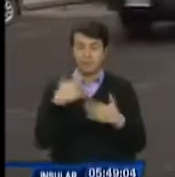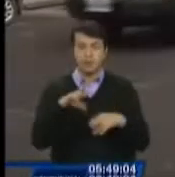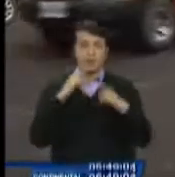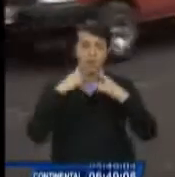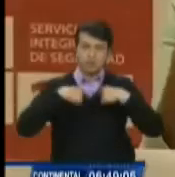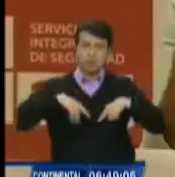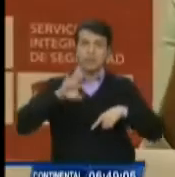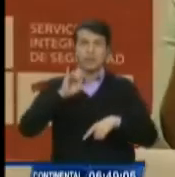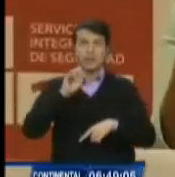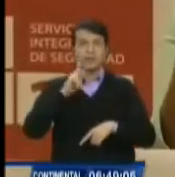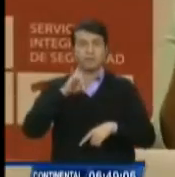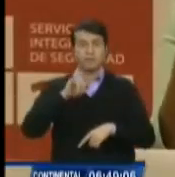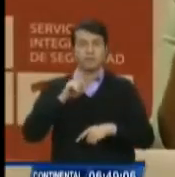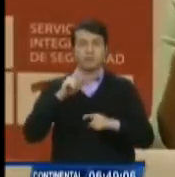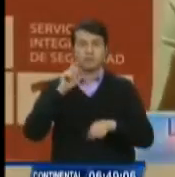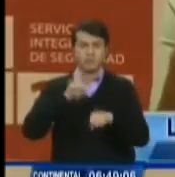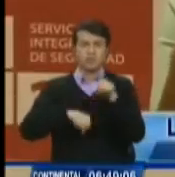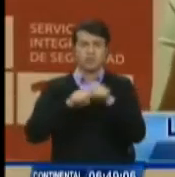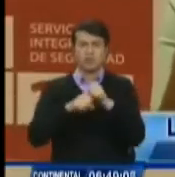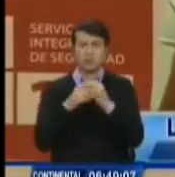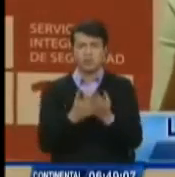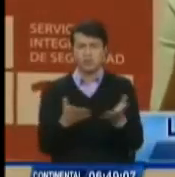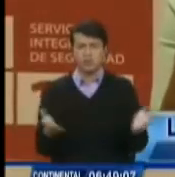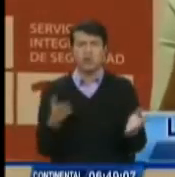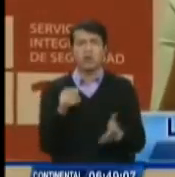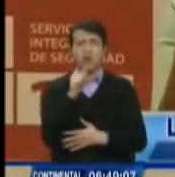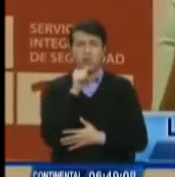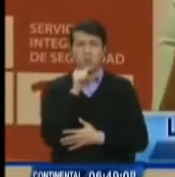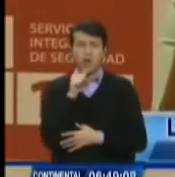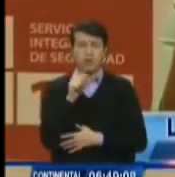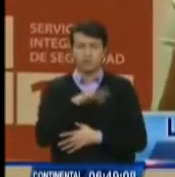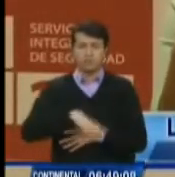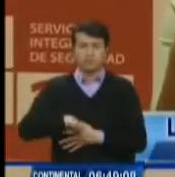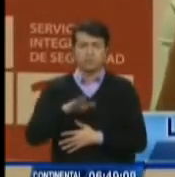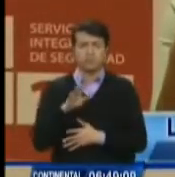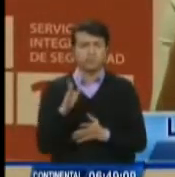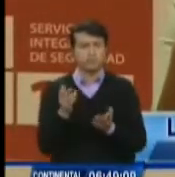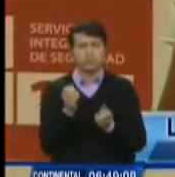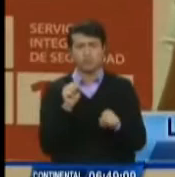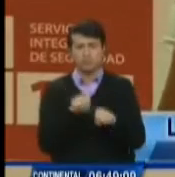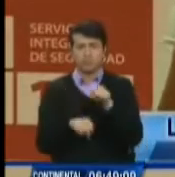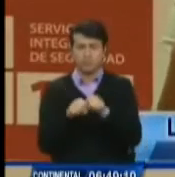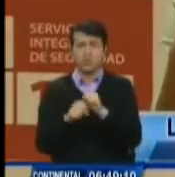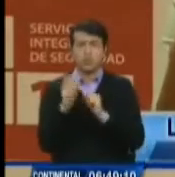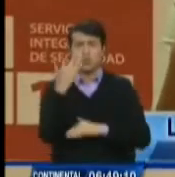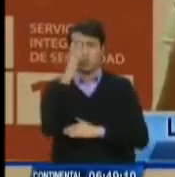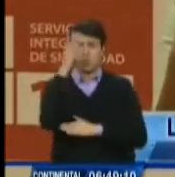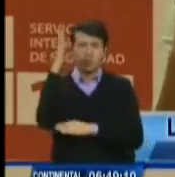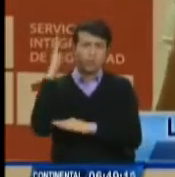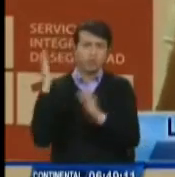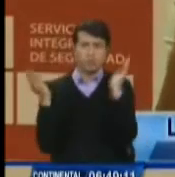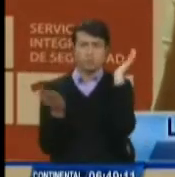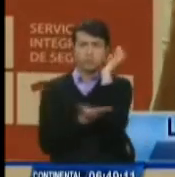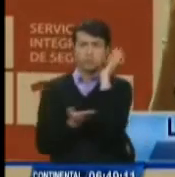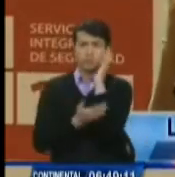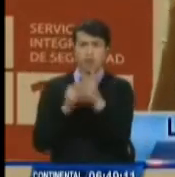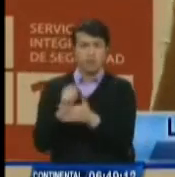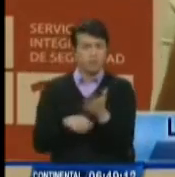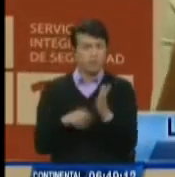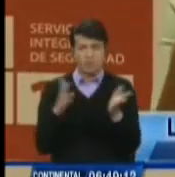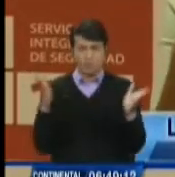mencionados por Tapia. Contaminación de fuentes de agua, tala de bosque protector no